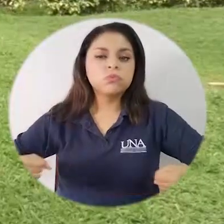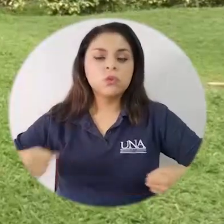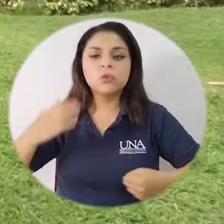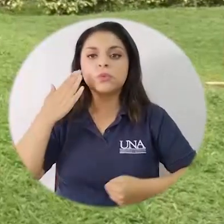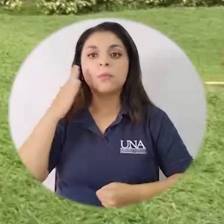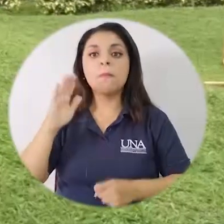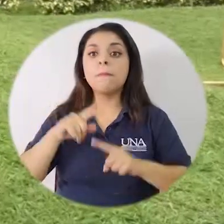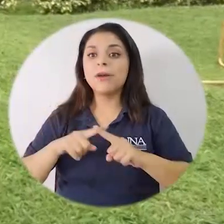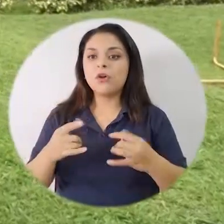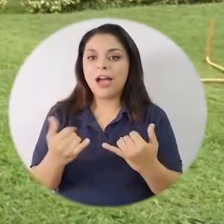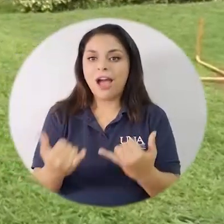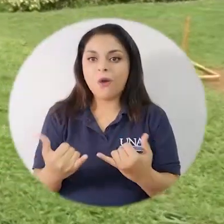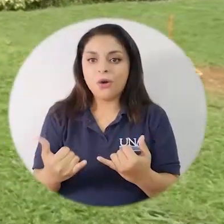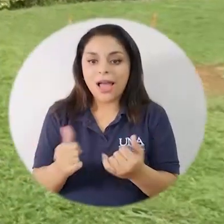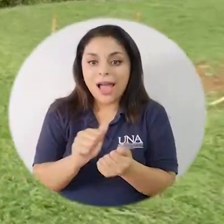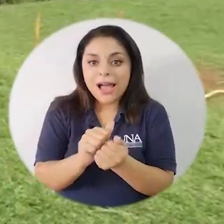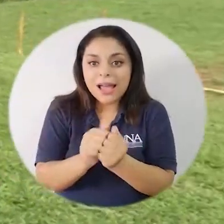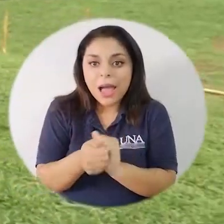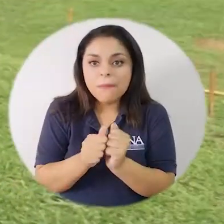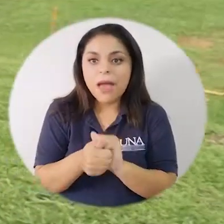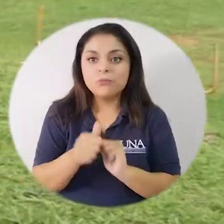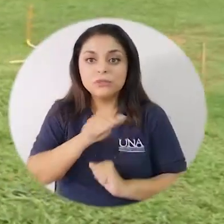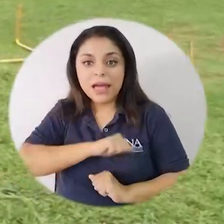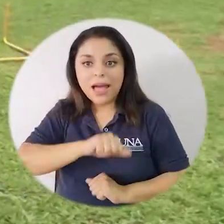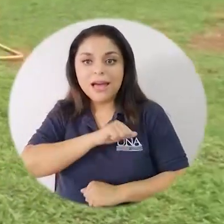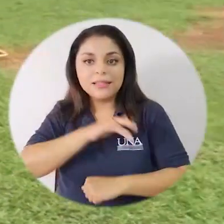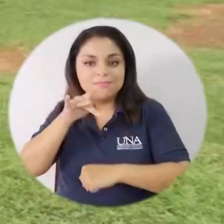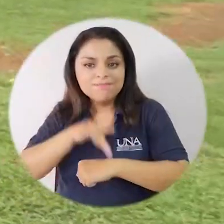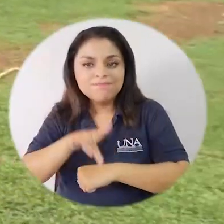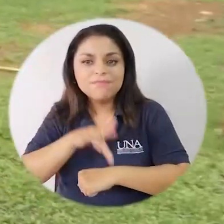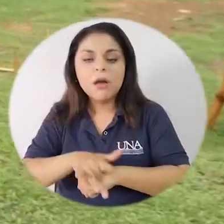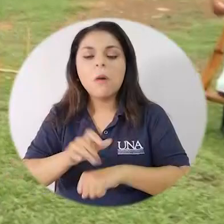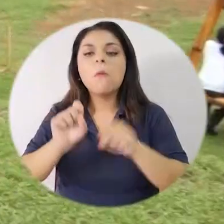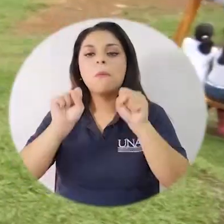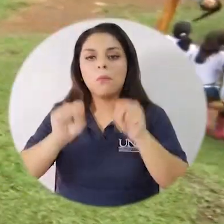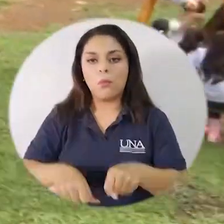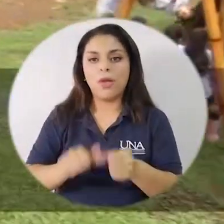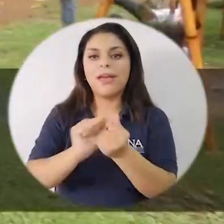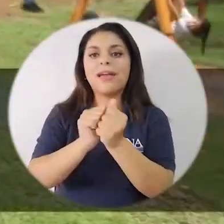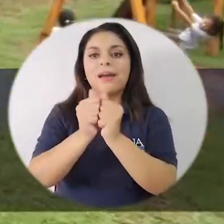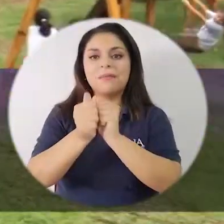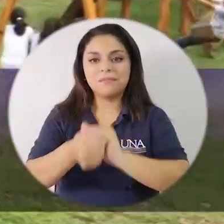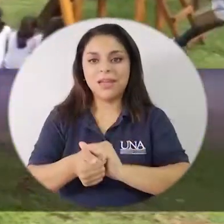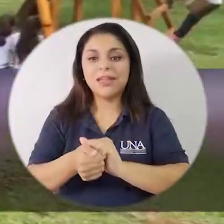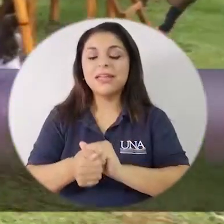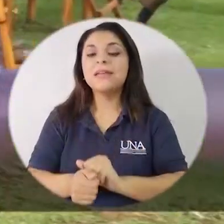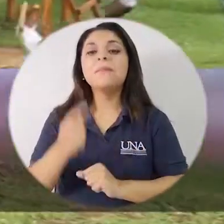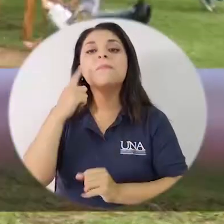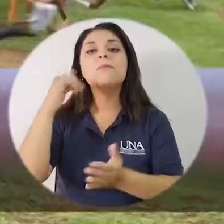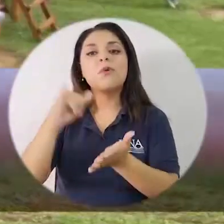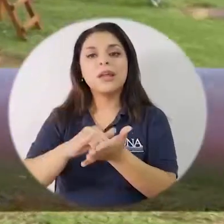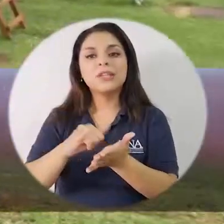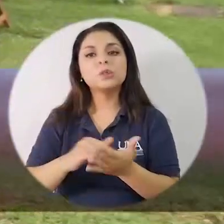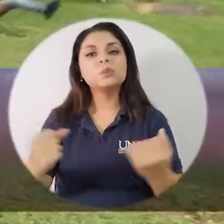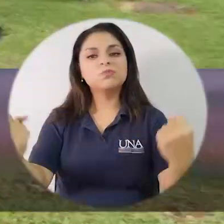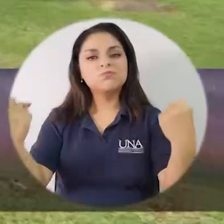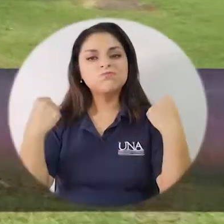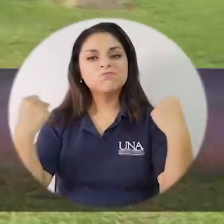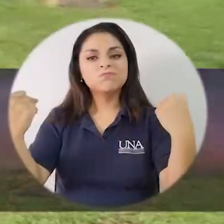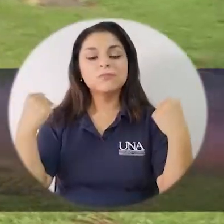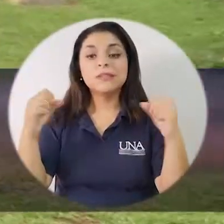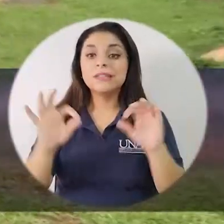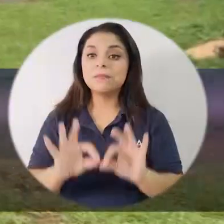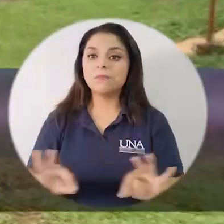podemos modificar esas conductas. Y el disfrute de la actividad física o el ejercicio es indispensable para eso, para